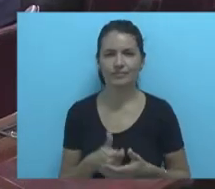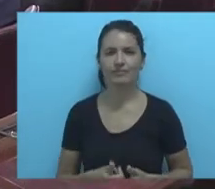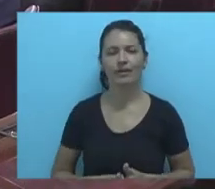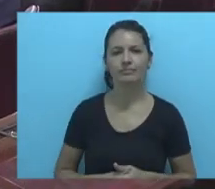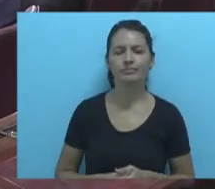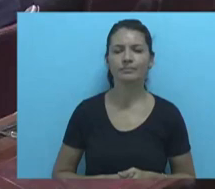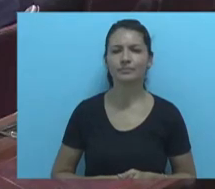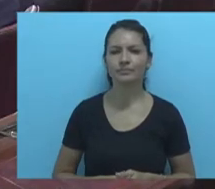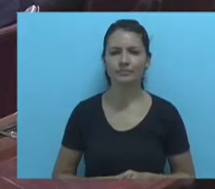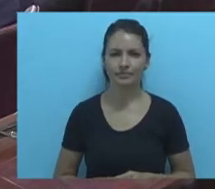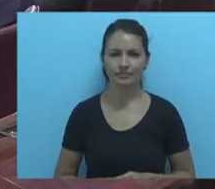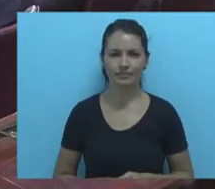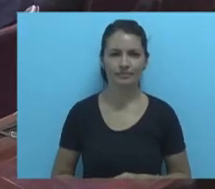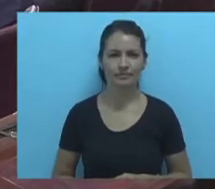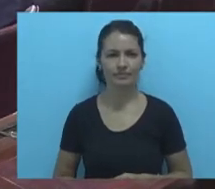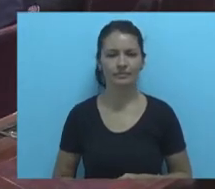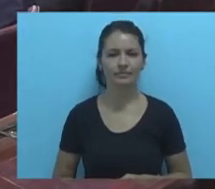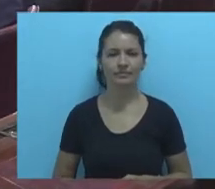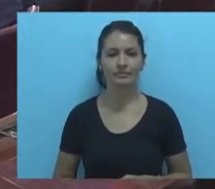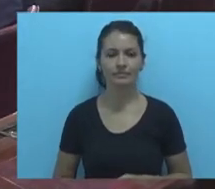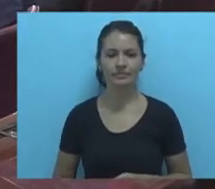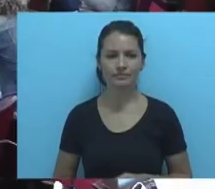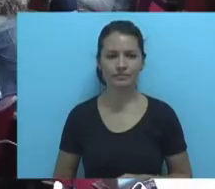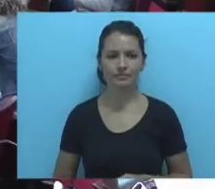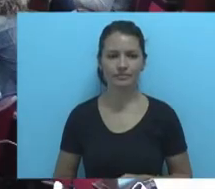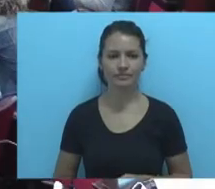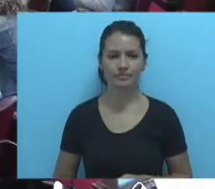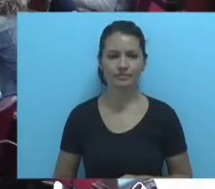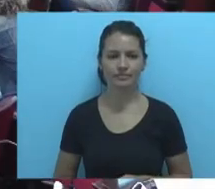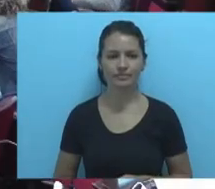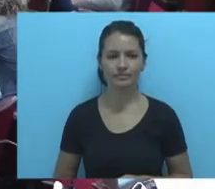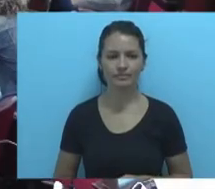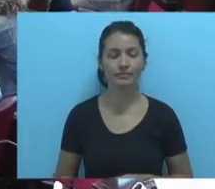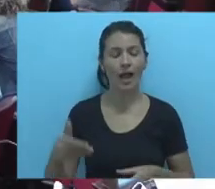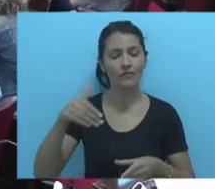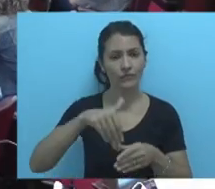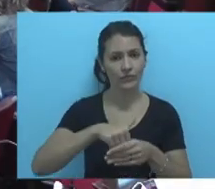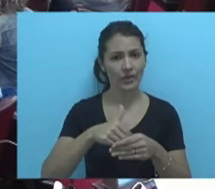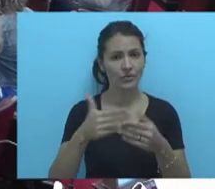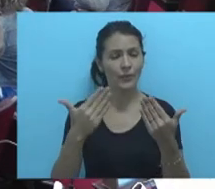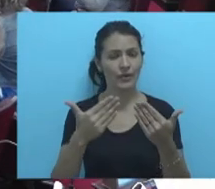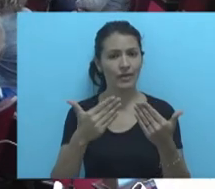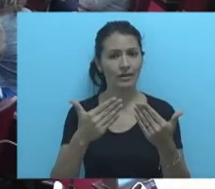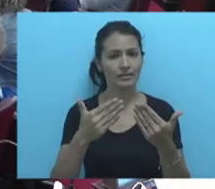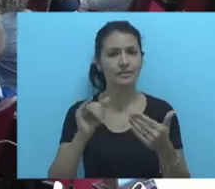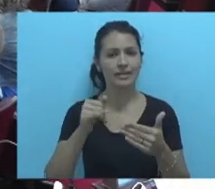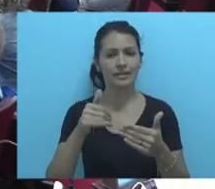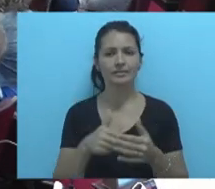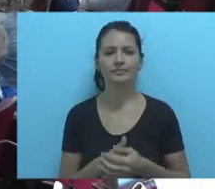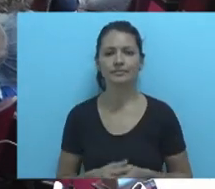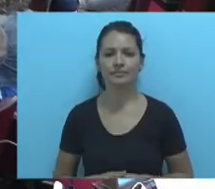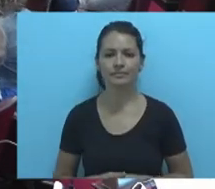A consideración el tratamiento sobre tablas del proyecto de declaración. A votación, resulta